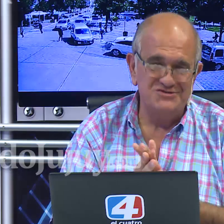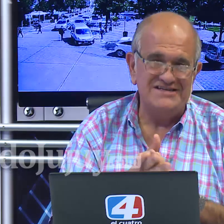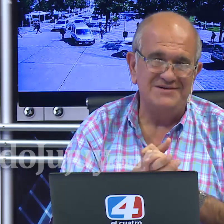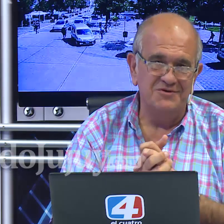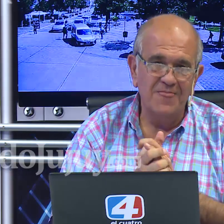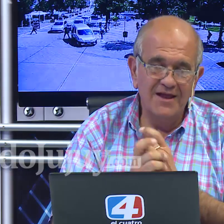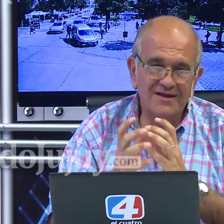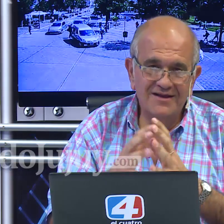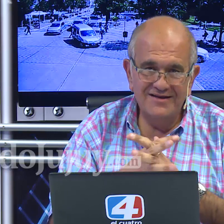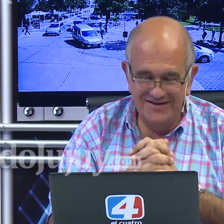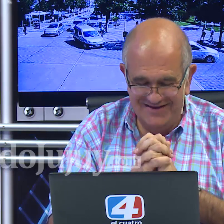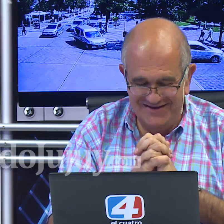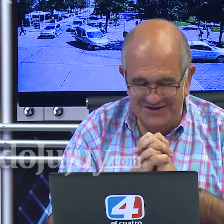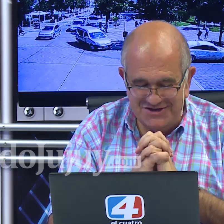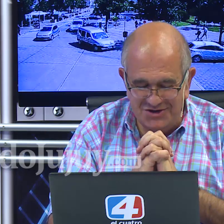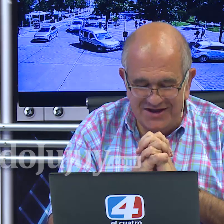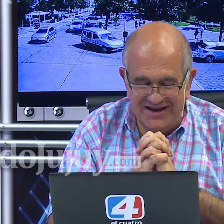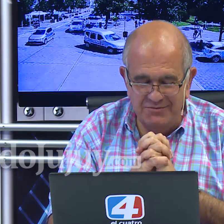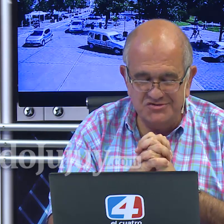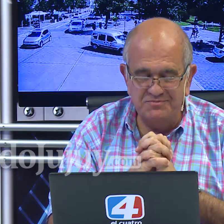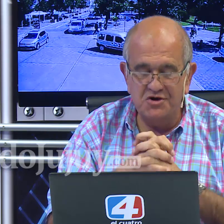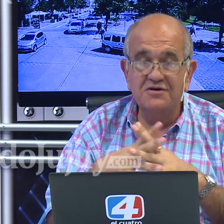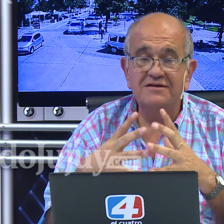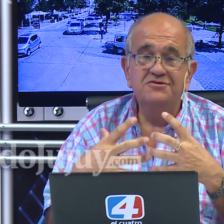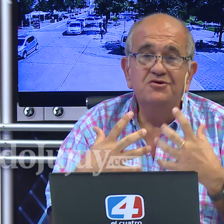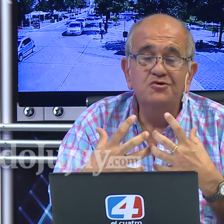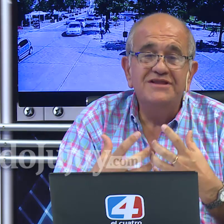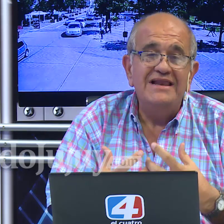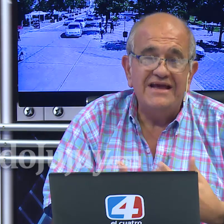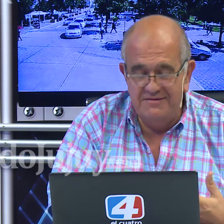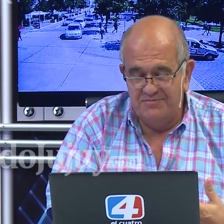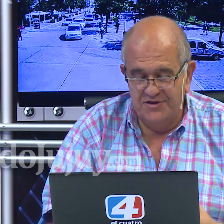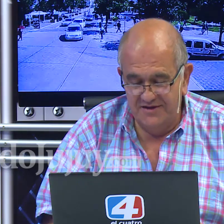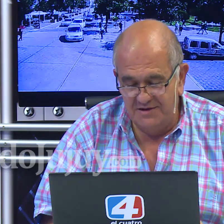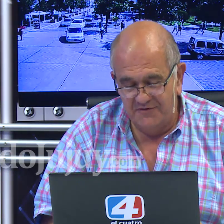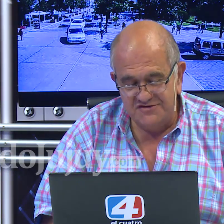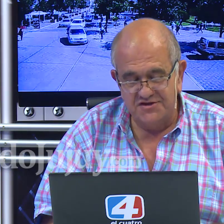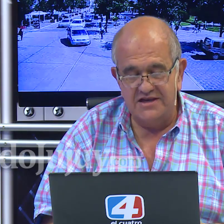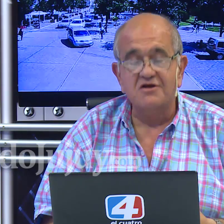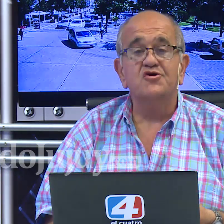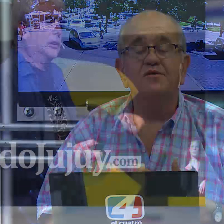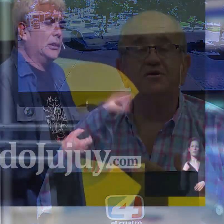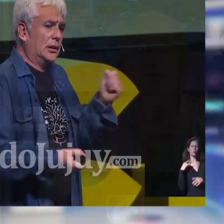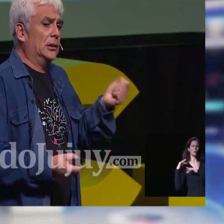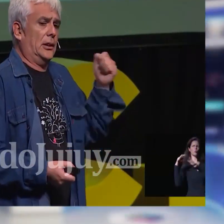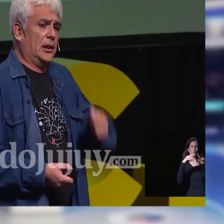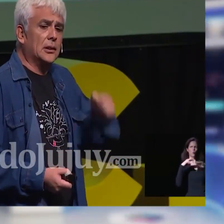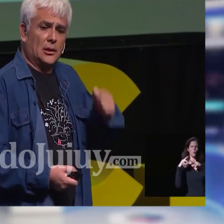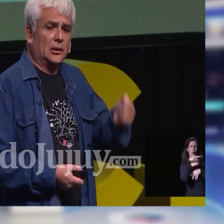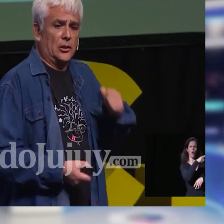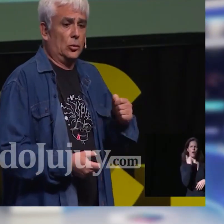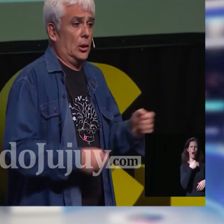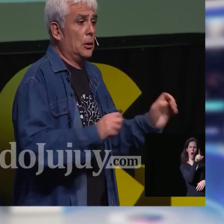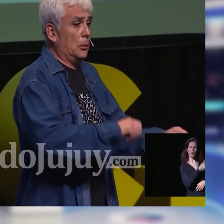agradezco muchísimo. Gracias. Nosotros lo que queremos un poco, nos gusta el ejemplo del profesor Daniel Córdoba, ¿no? El